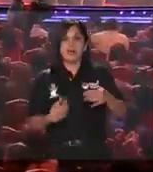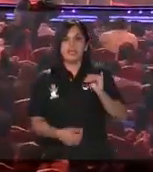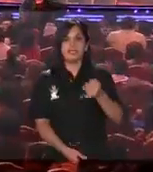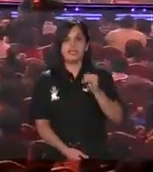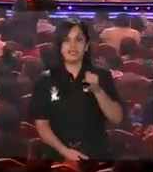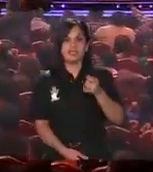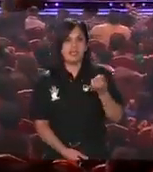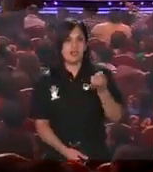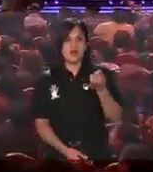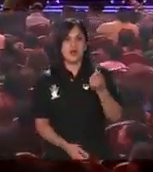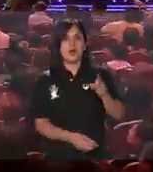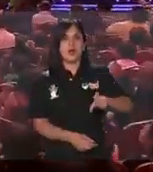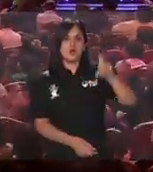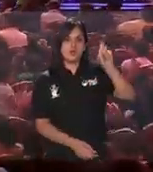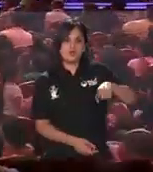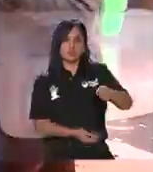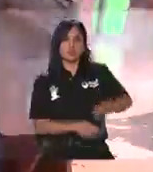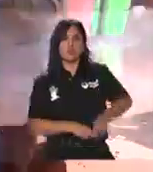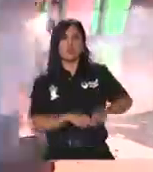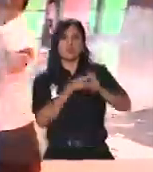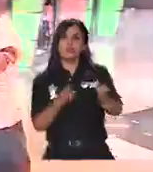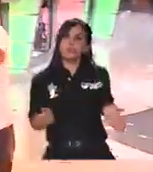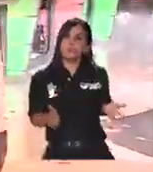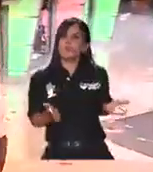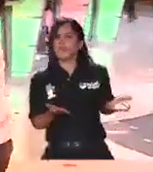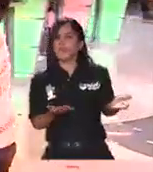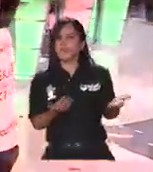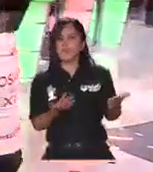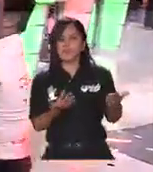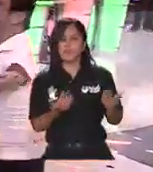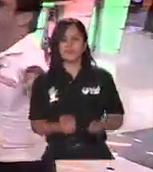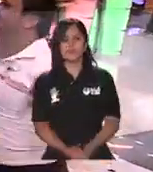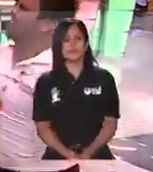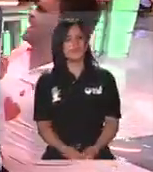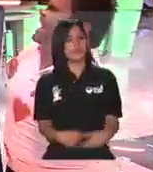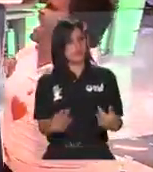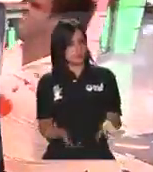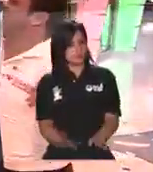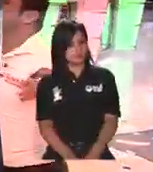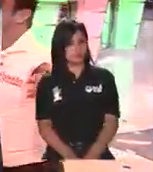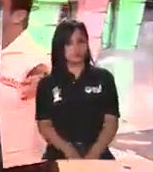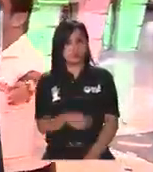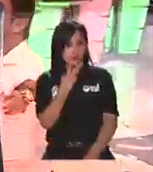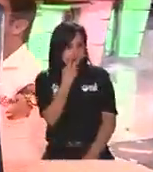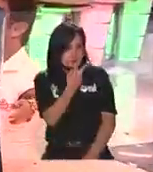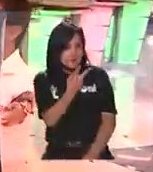vamos, Francisco. Póngale, póngale, póngale. Vamos, póngale, vamos, póngale, vamos, vamos, vamos, vamos, vamos, vamos. Ya, a ver.